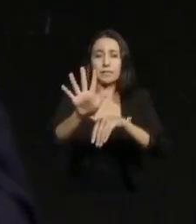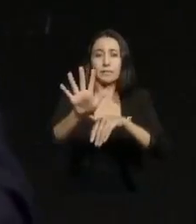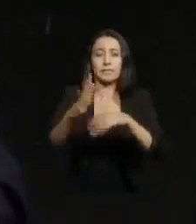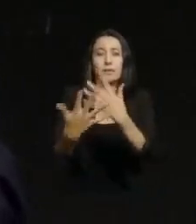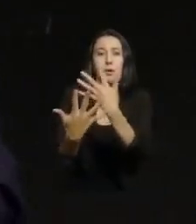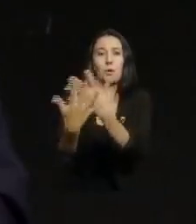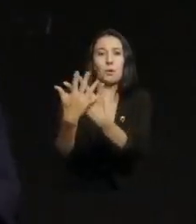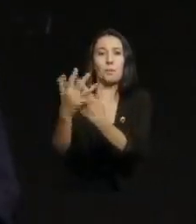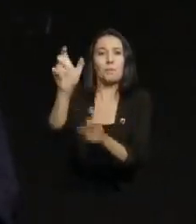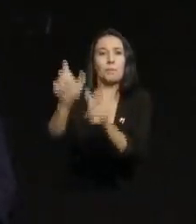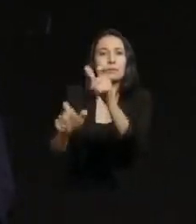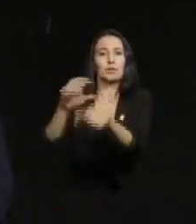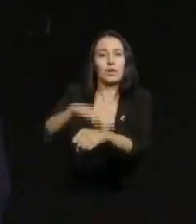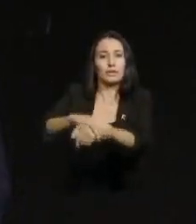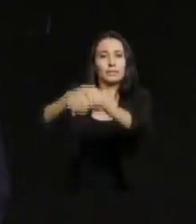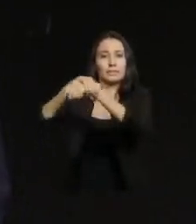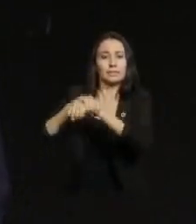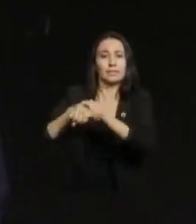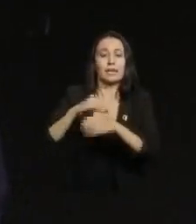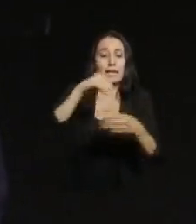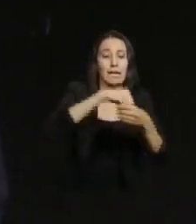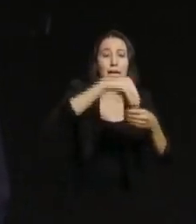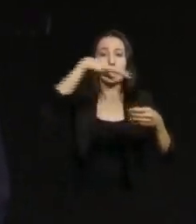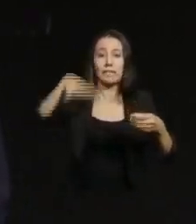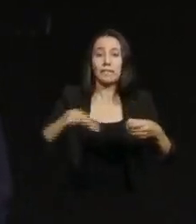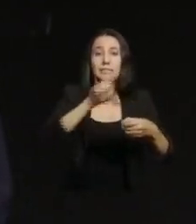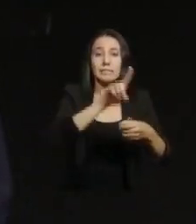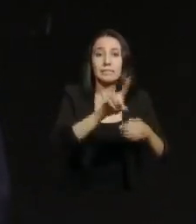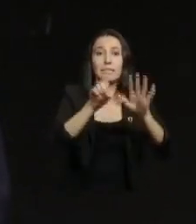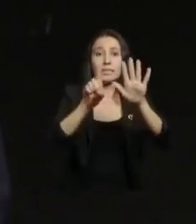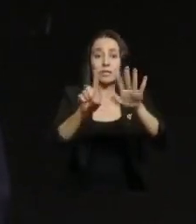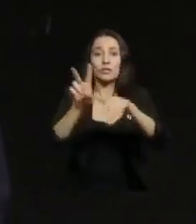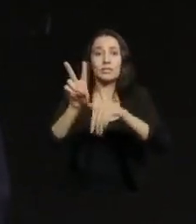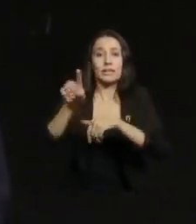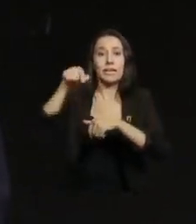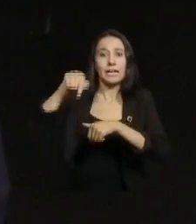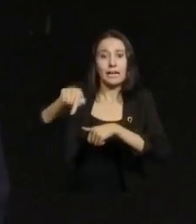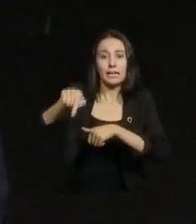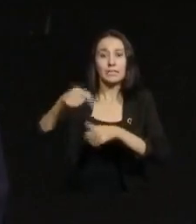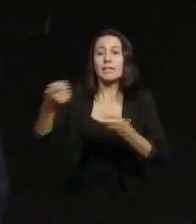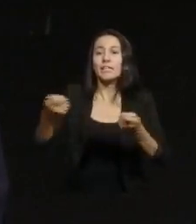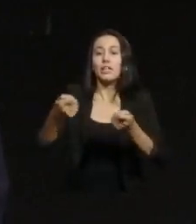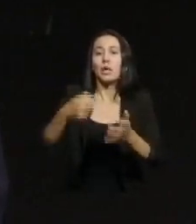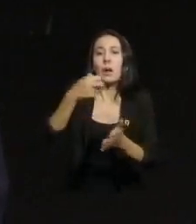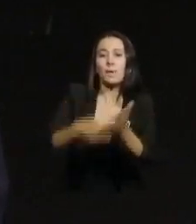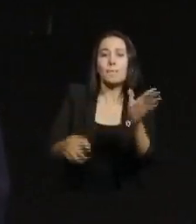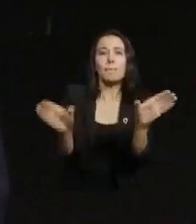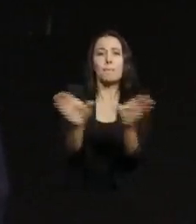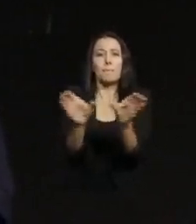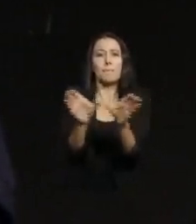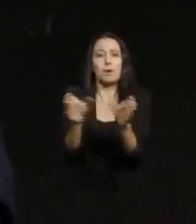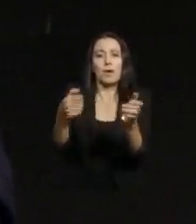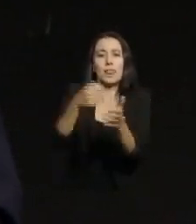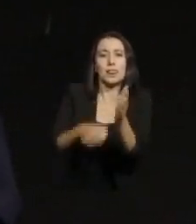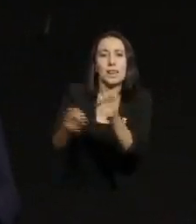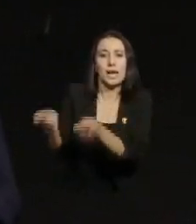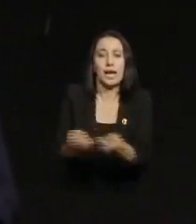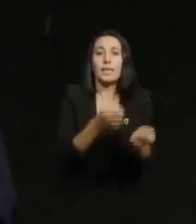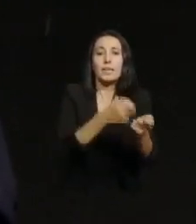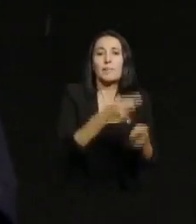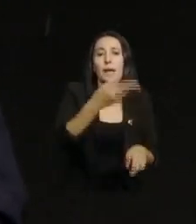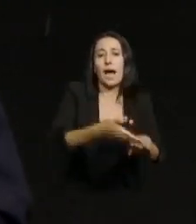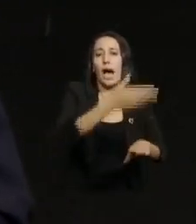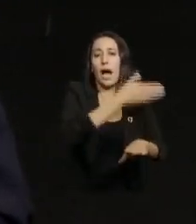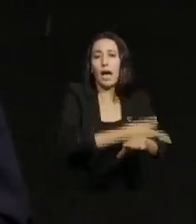detenidos, dentro de los cuales 162 son por boletas de apremio y las otras también por causas de delitos